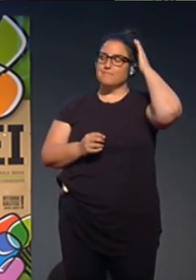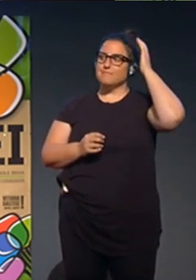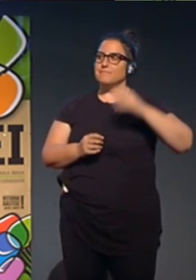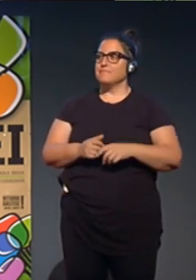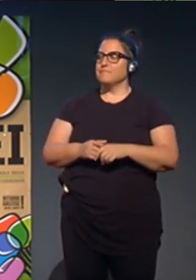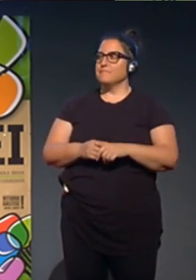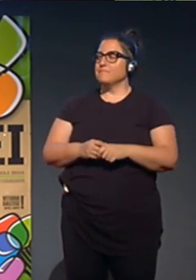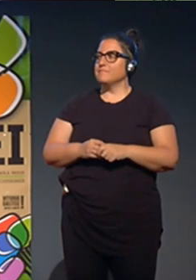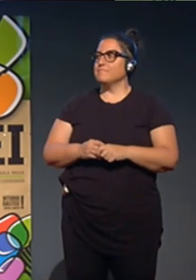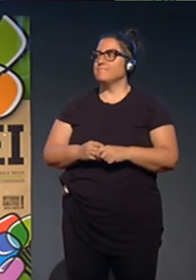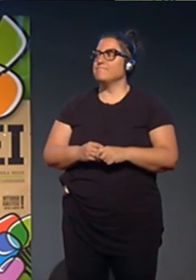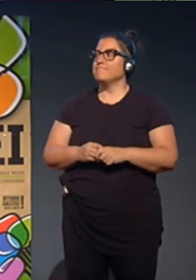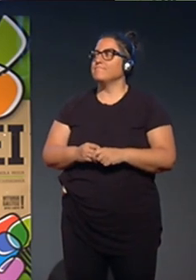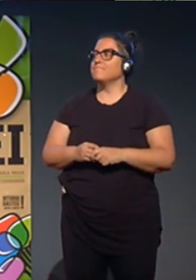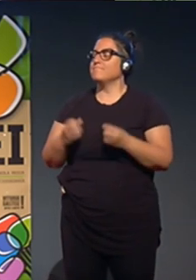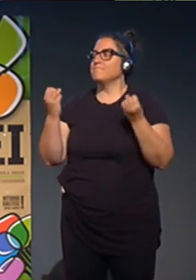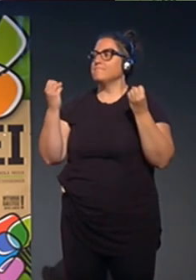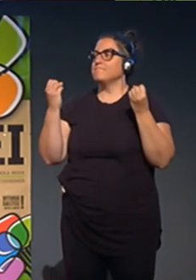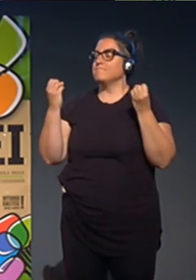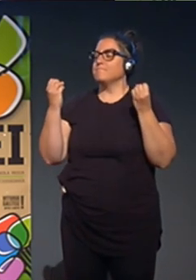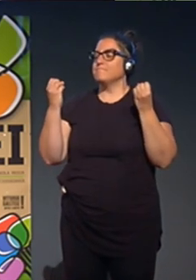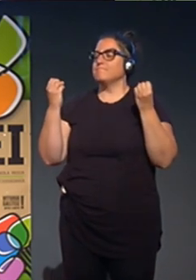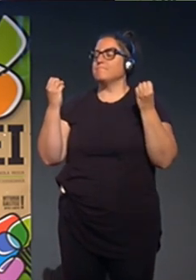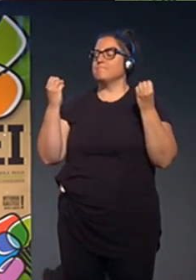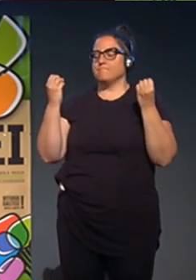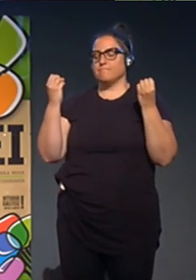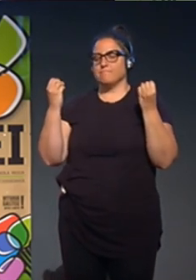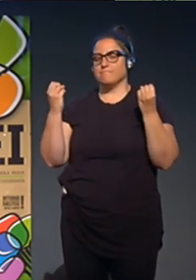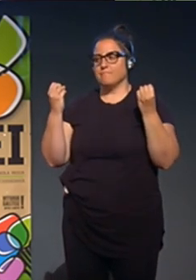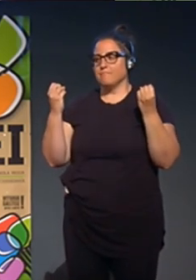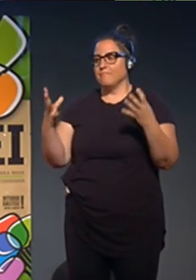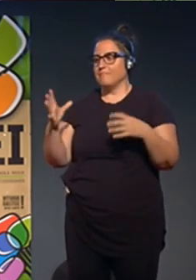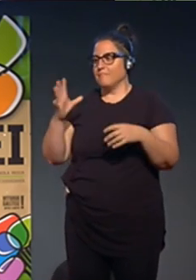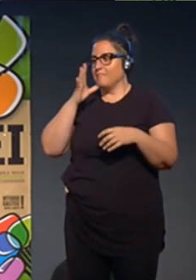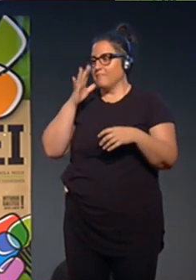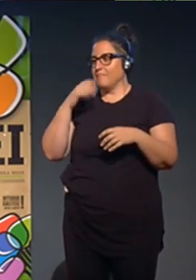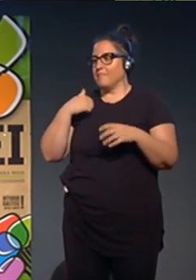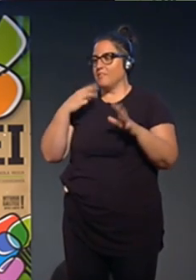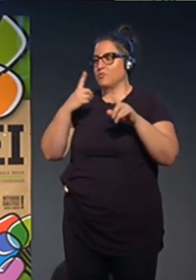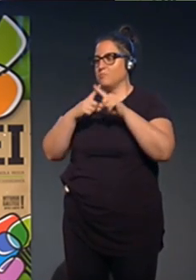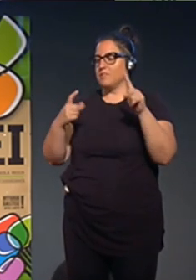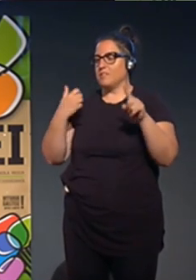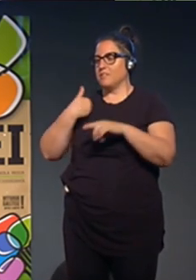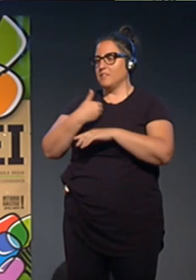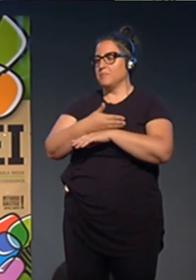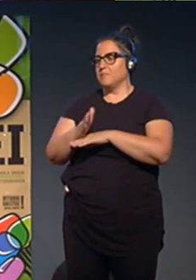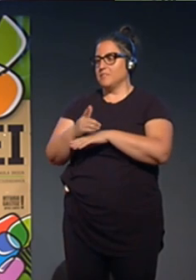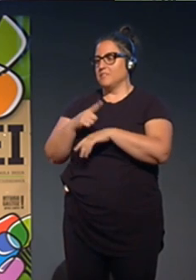é bueno Z ya pas dira itg